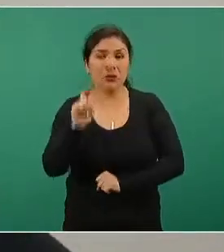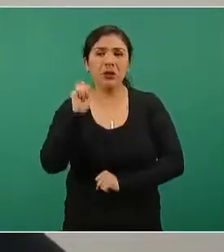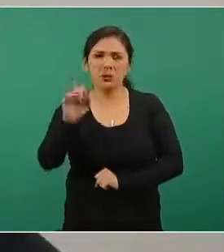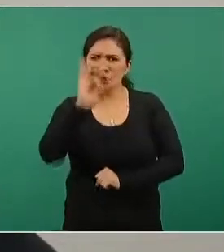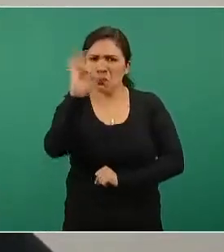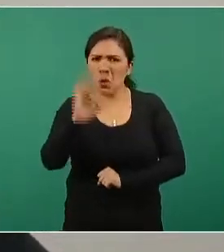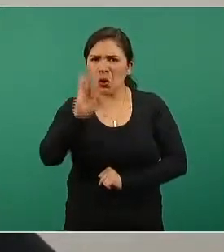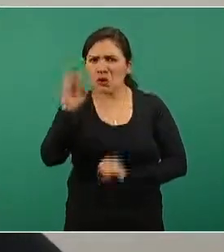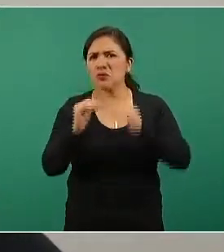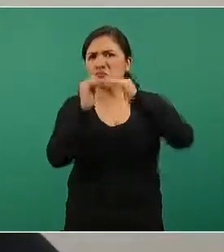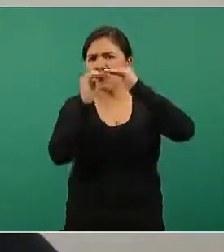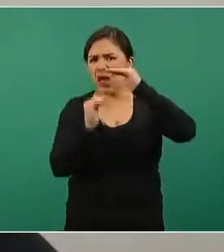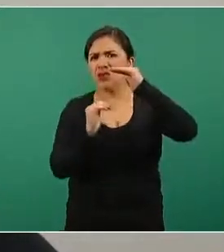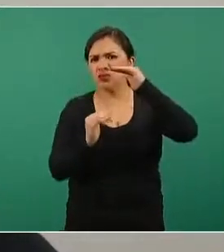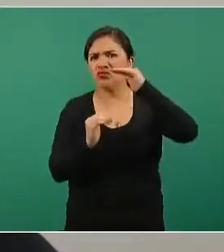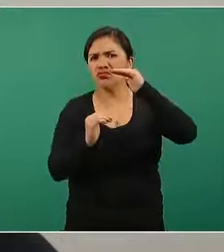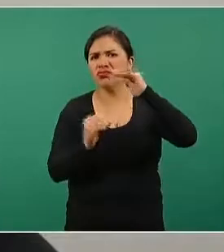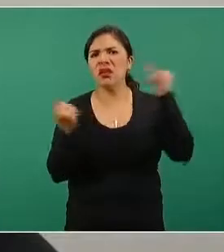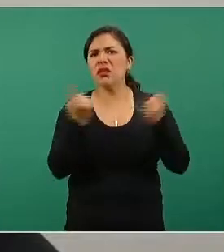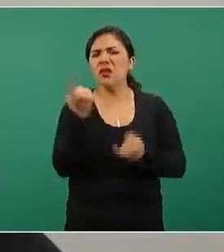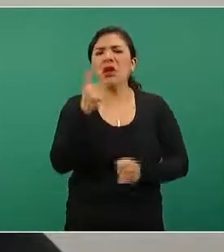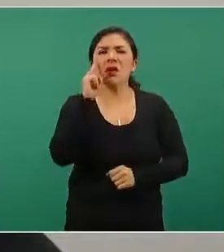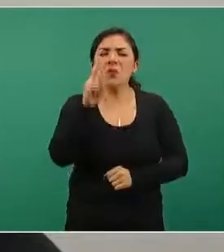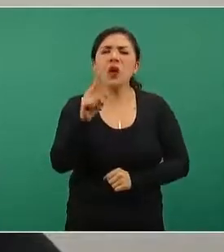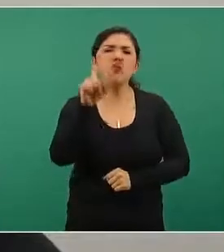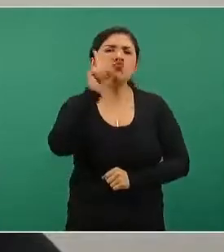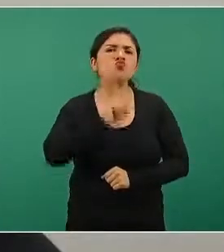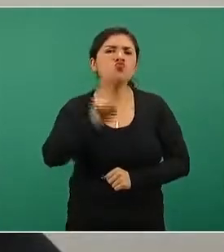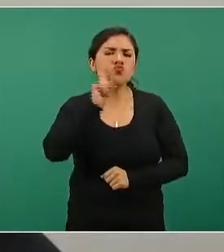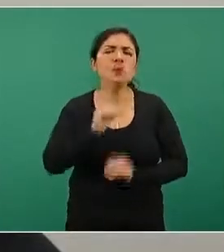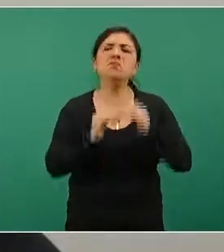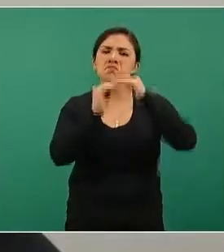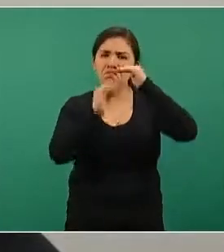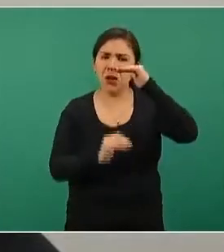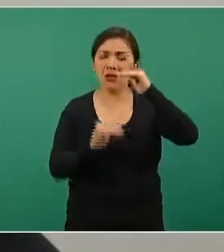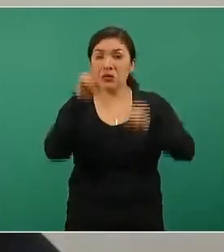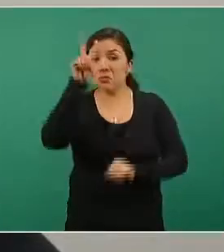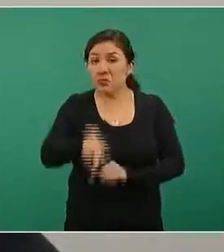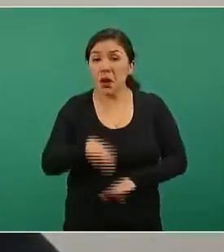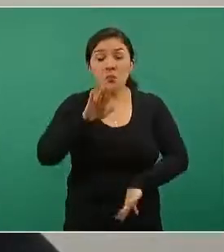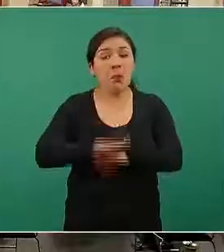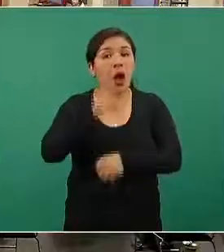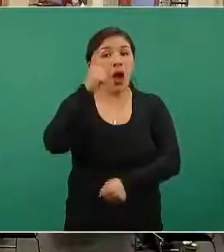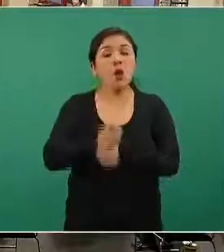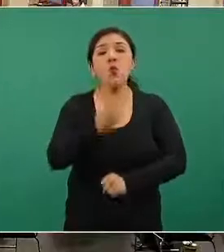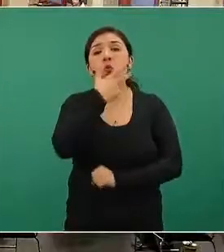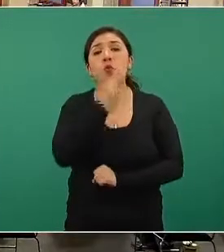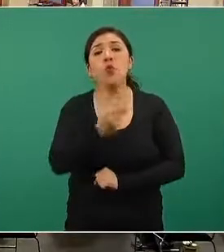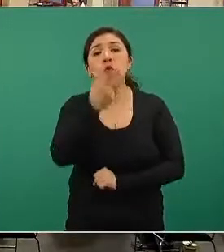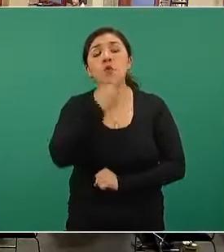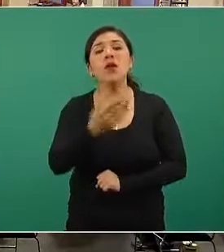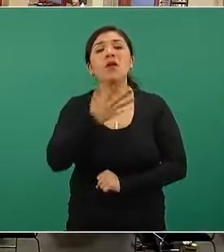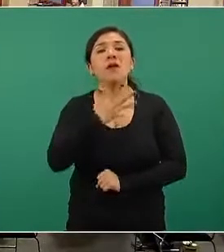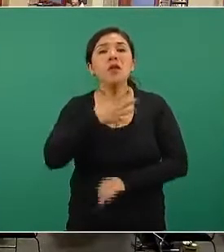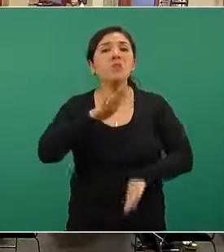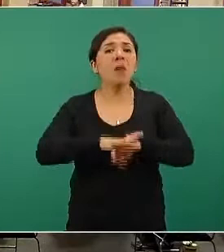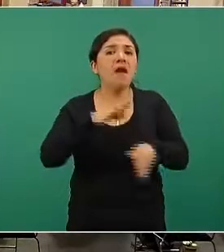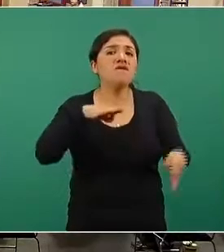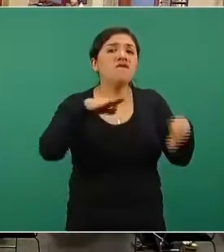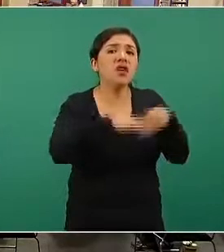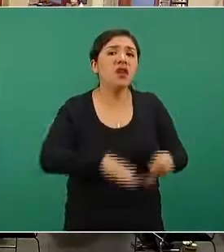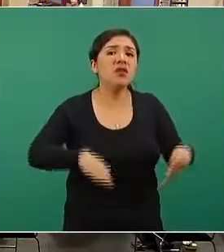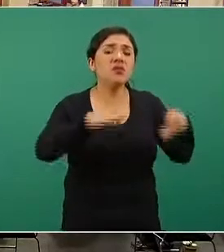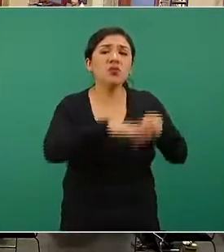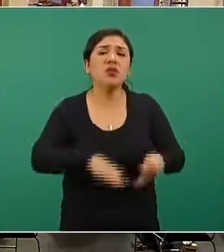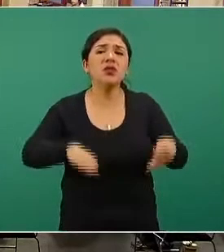el que hemos observado en mujeres, siendo realmente los hombres los que han presentado al menos una frecuencia mayor en lo que